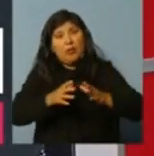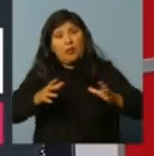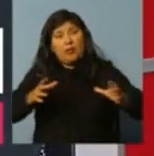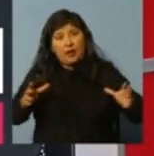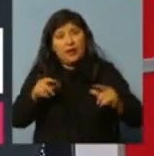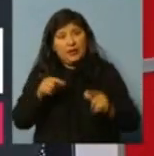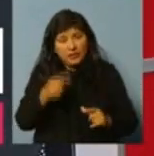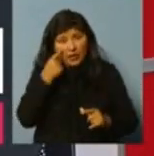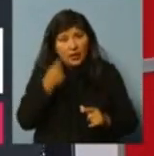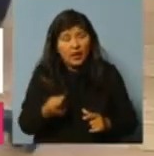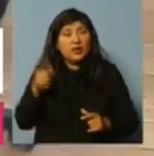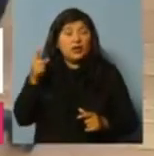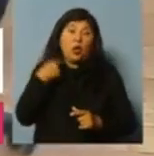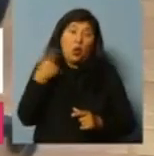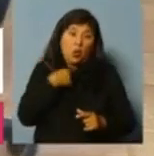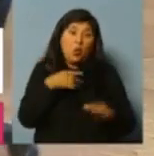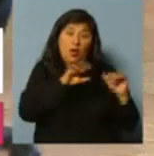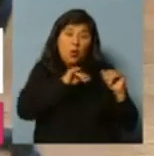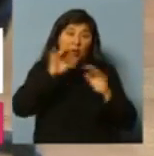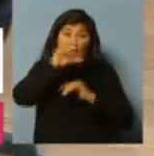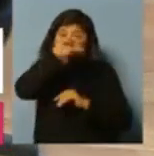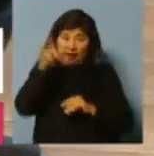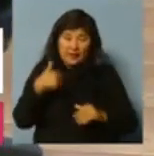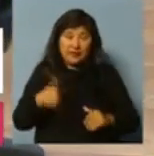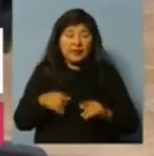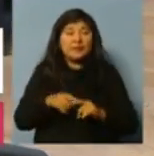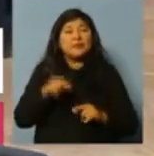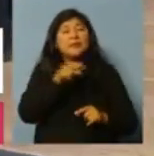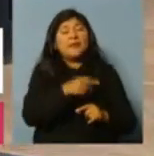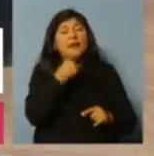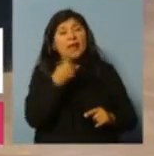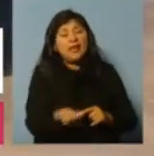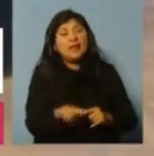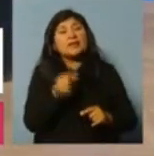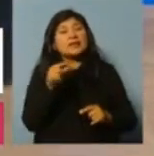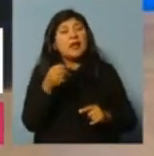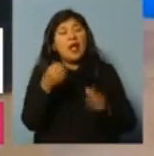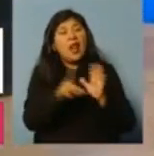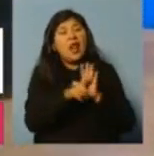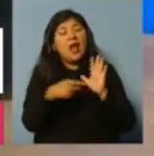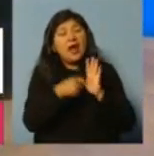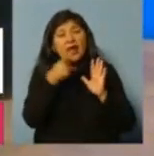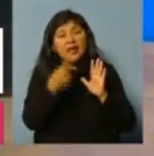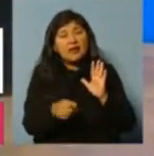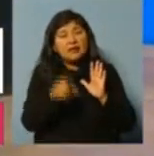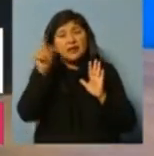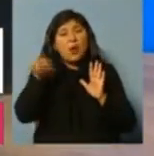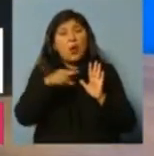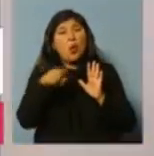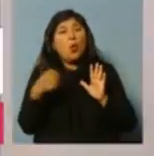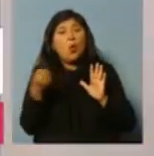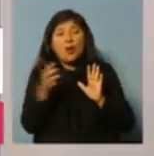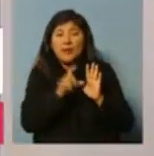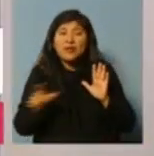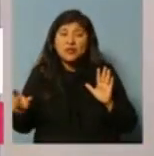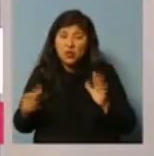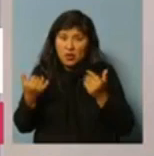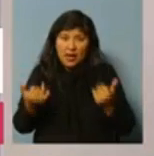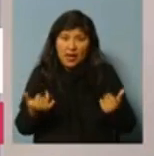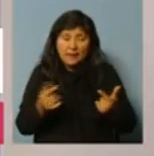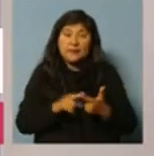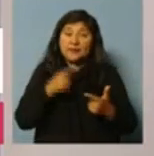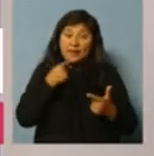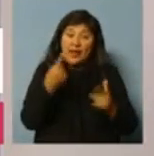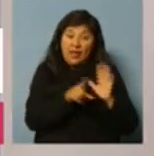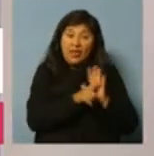es que el ministerio de desarrollo social el área de desarrollo social de la nación apuntale la